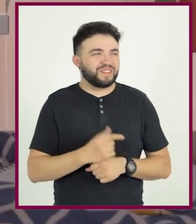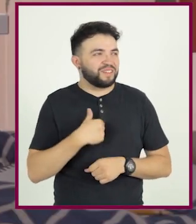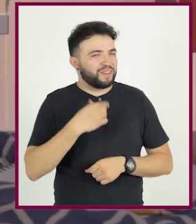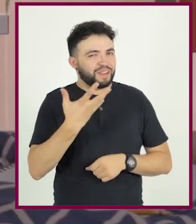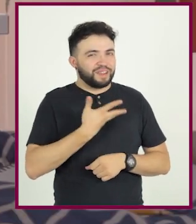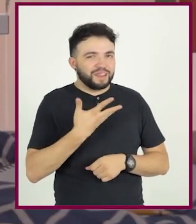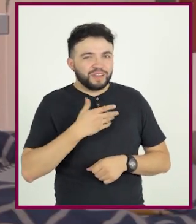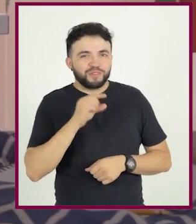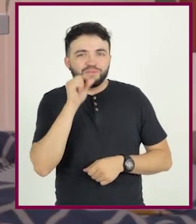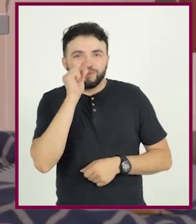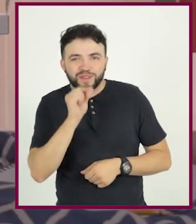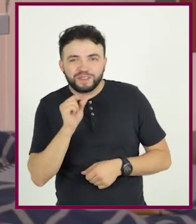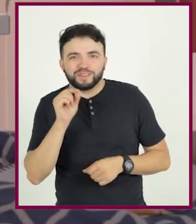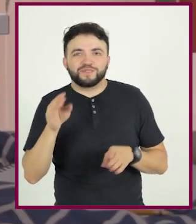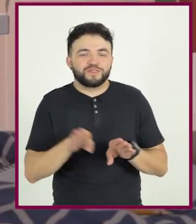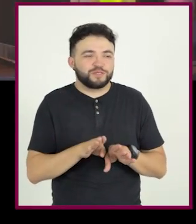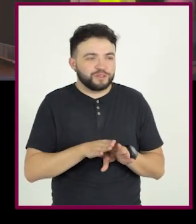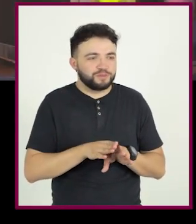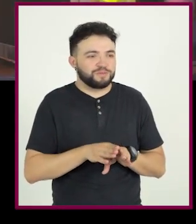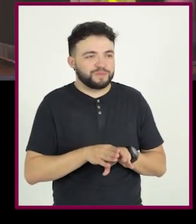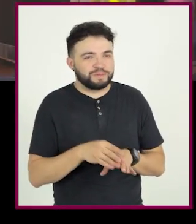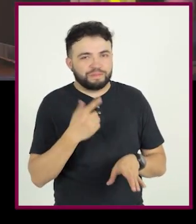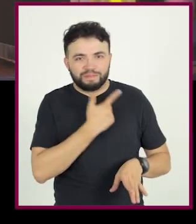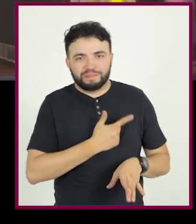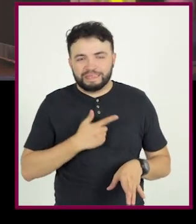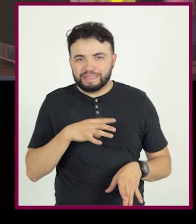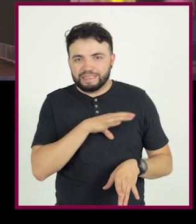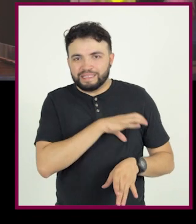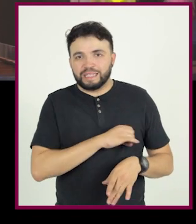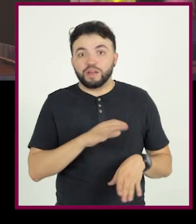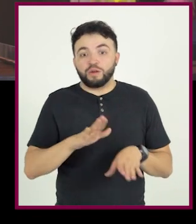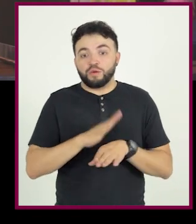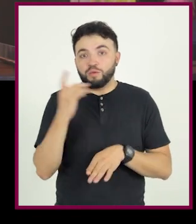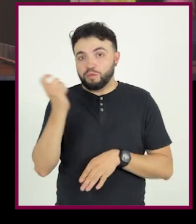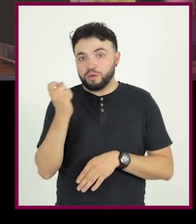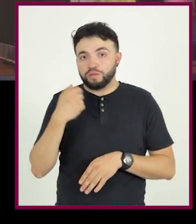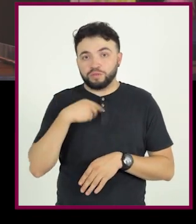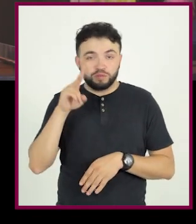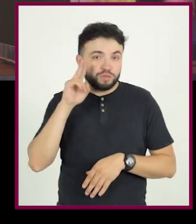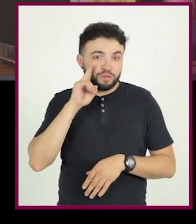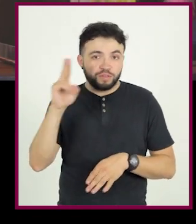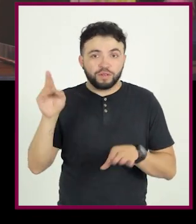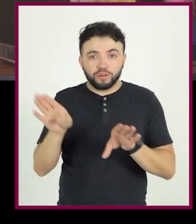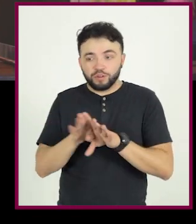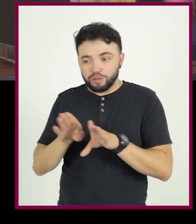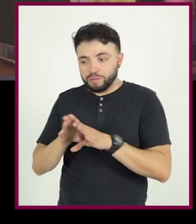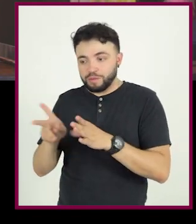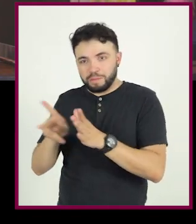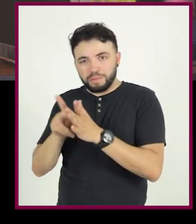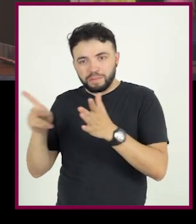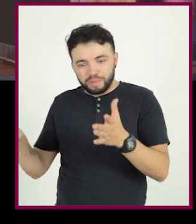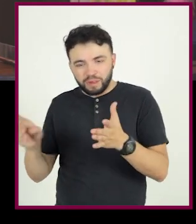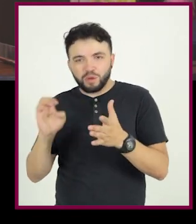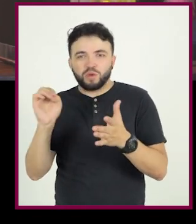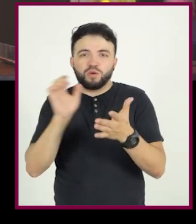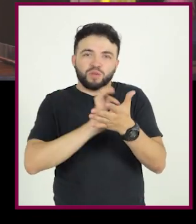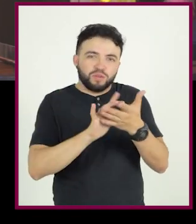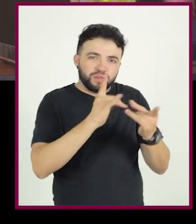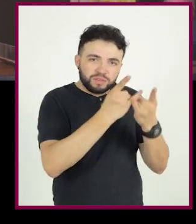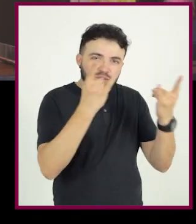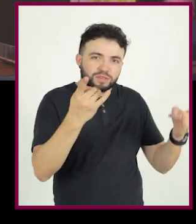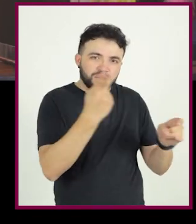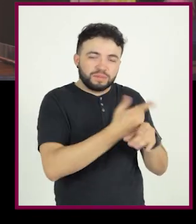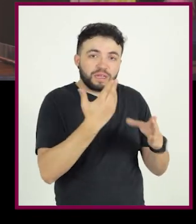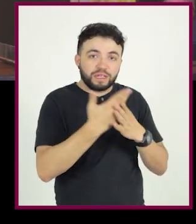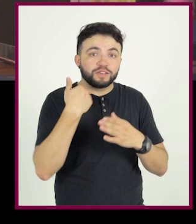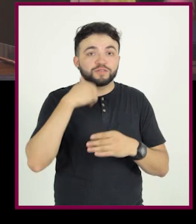platicaste. Es que tengo una manía. Cuando vemos algún periodo histórico en la escuela, automáticamente me pongo a investigar si hay alguna